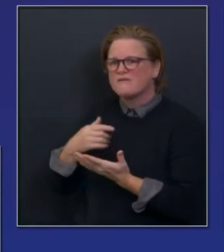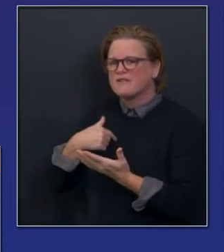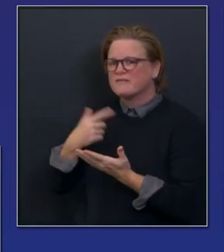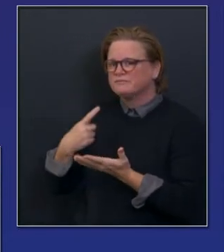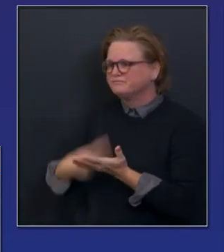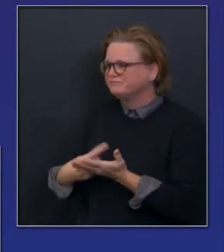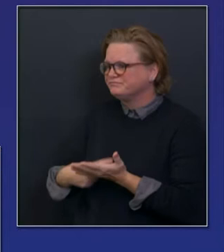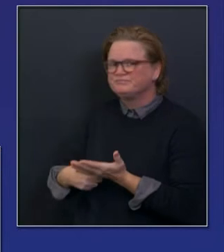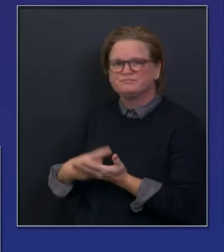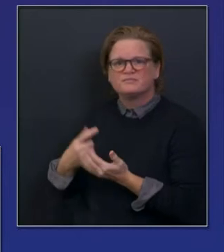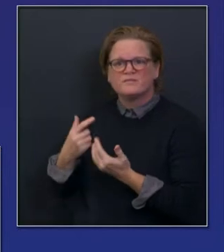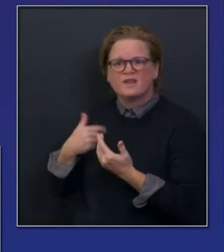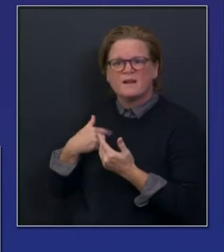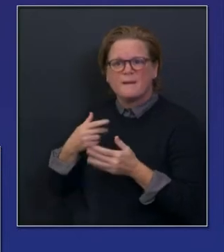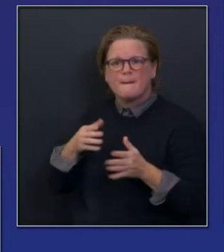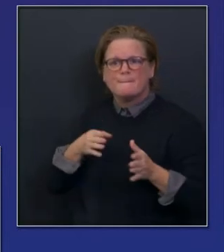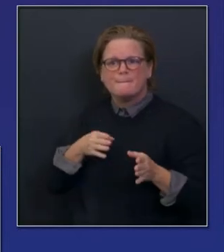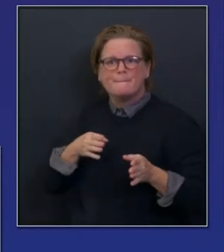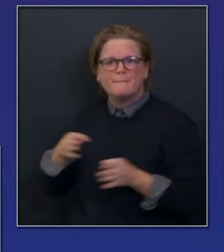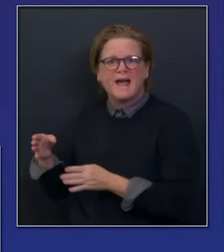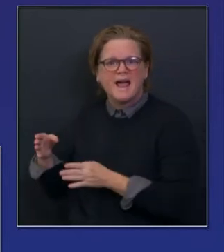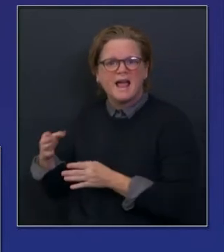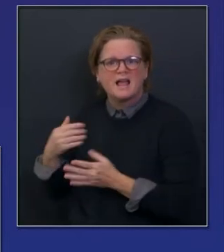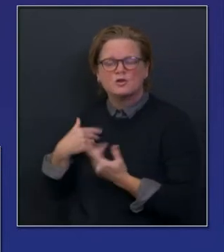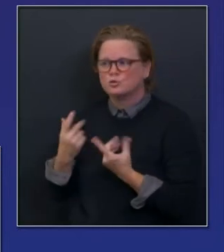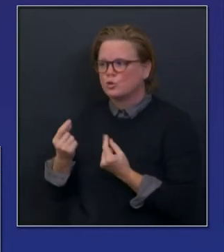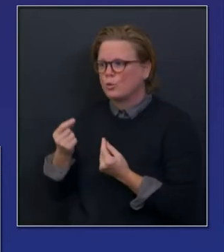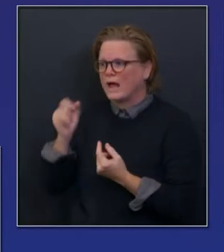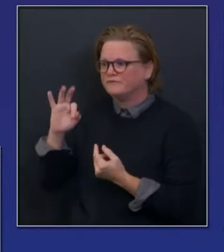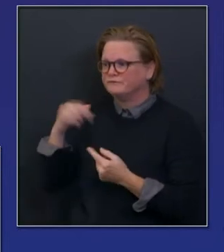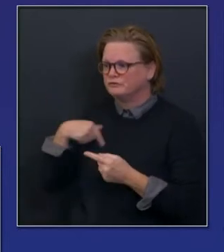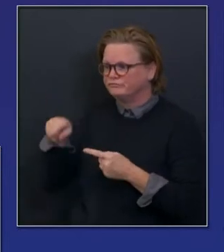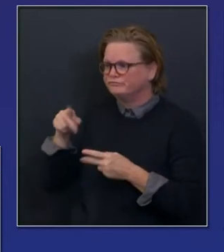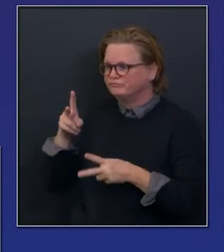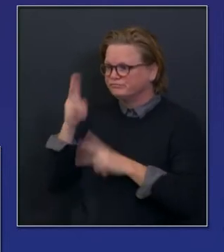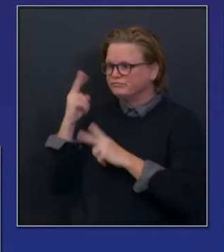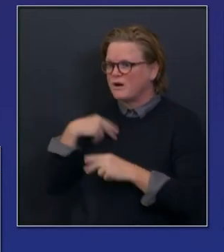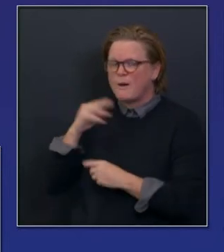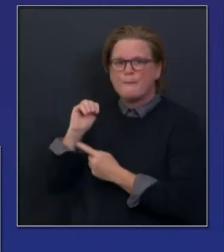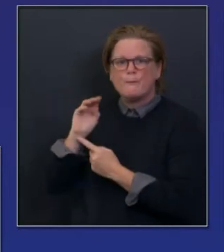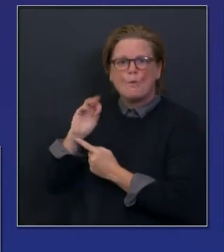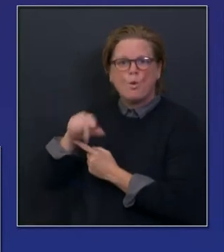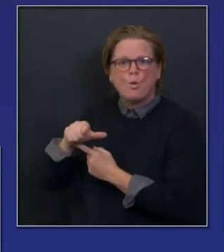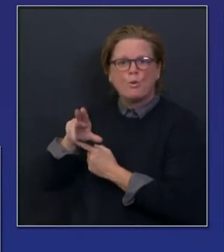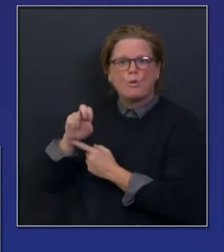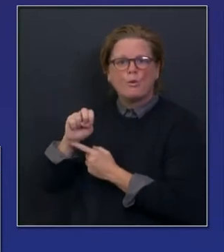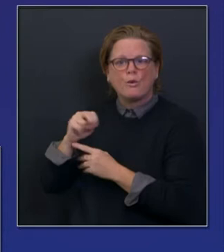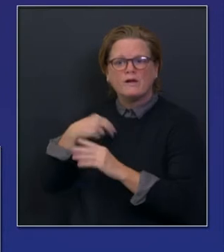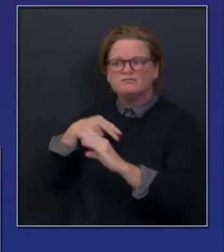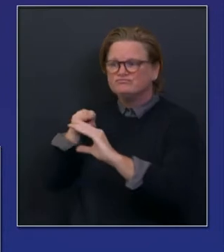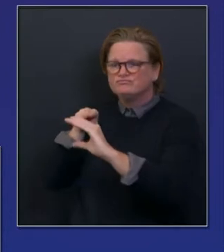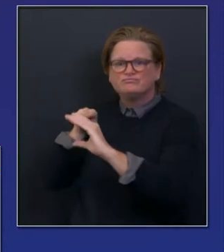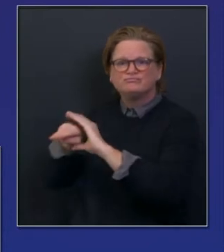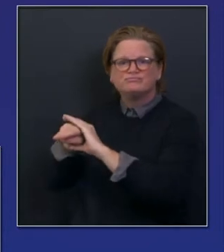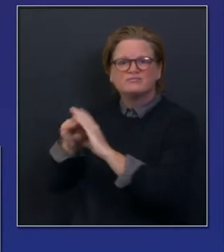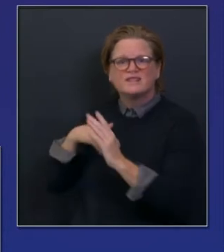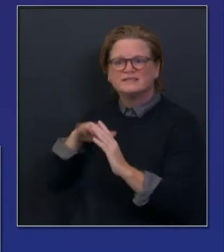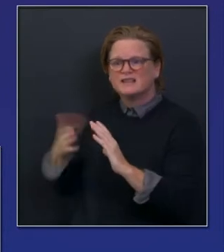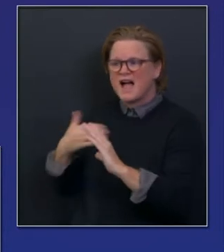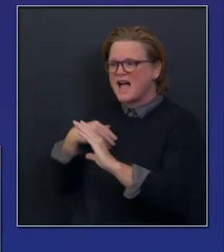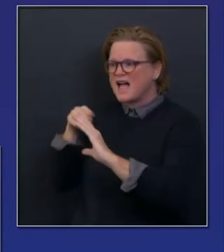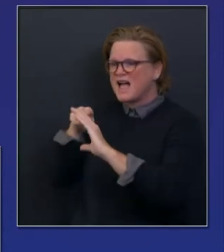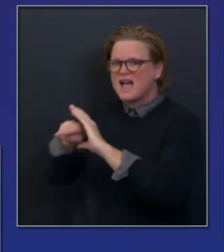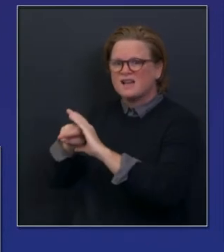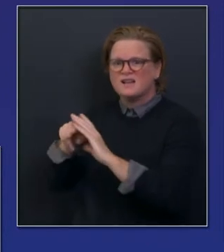con pesquisidores. Y titubeaba en compartir esta información con ustedes, pero creo que también tengo la